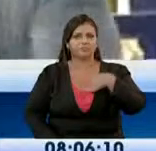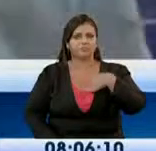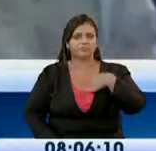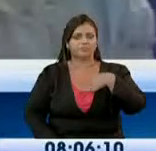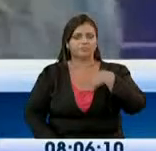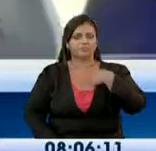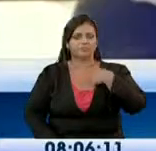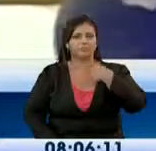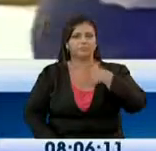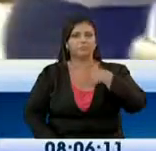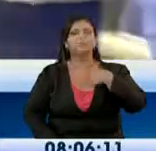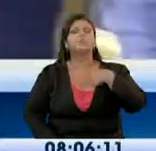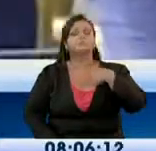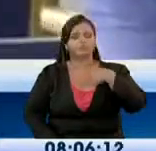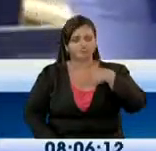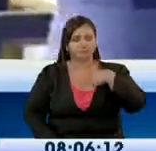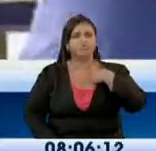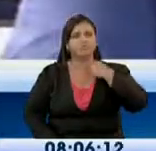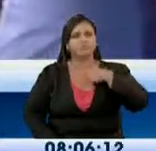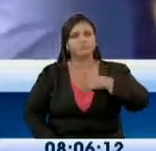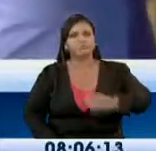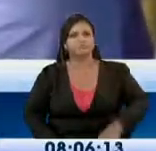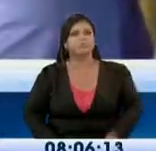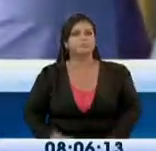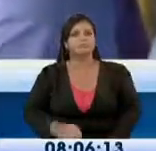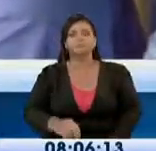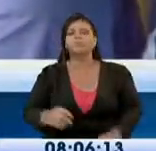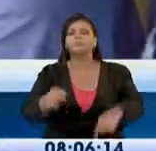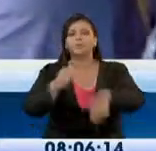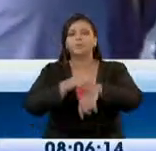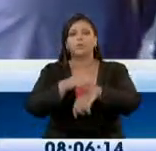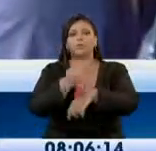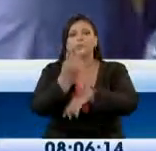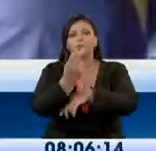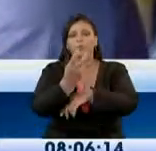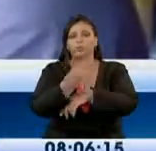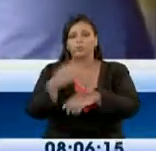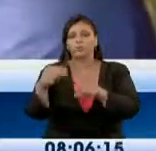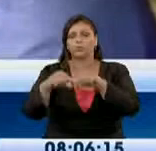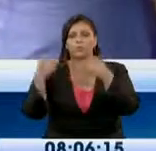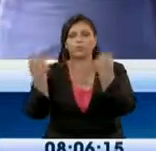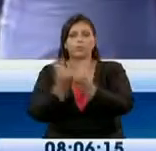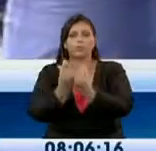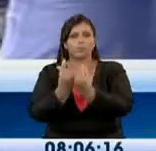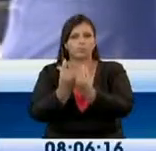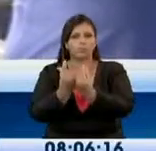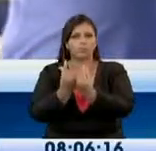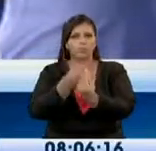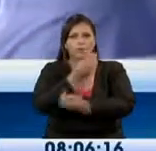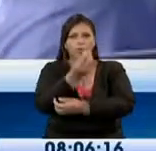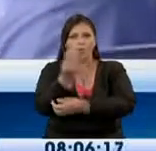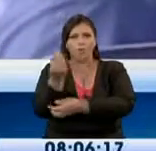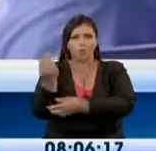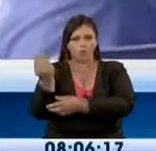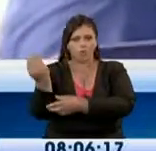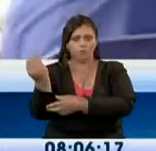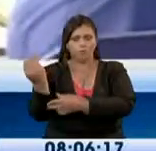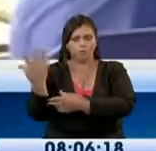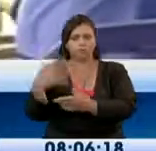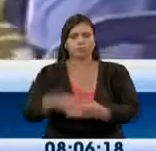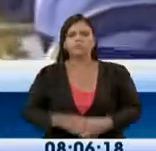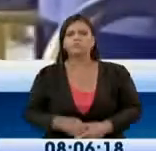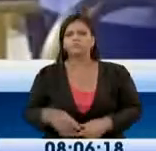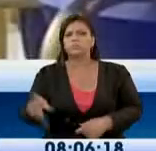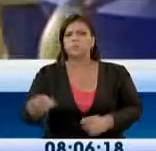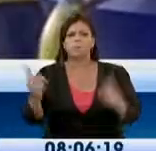cometer actos de violencia y actos vandálicos. Continuemos hablando con los usuarios. Buenos días. ¿Usted ha visto, joven, esta situación de los estudiantes que